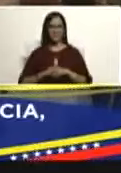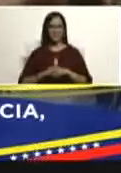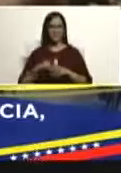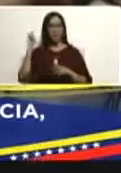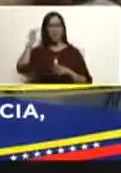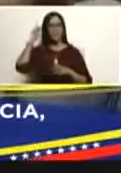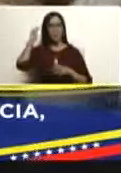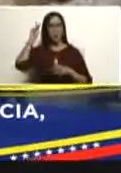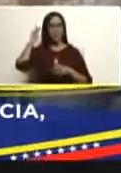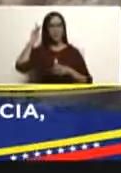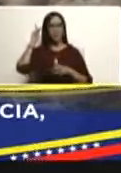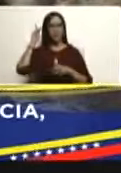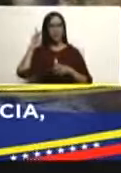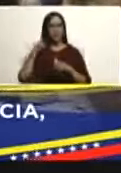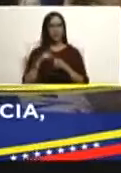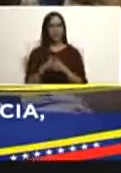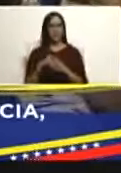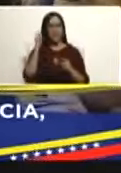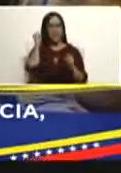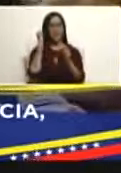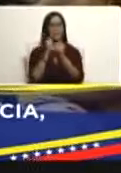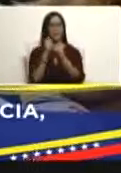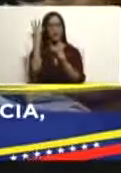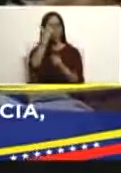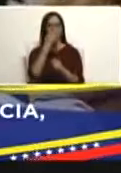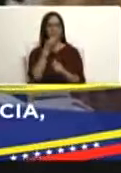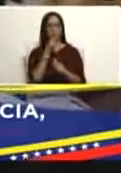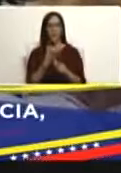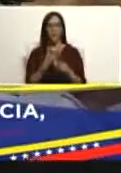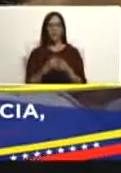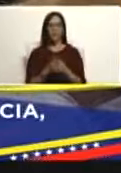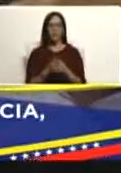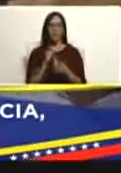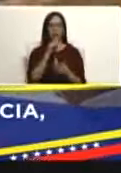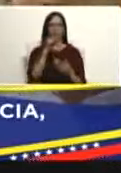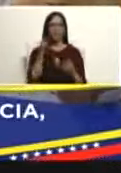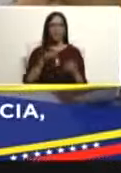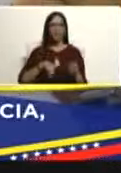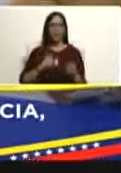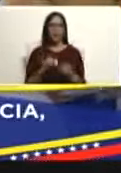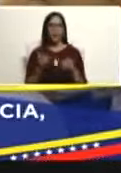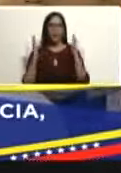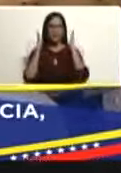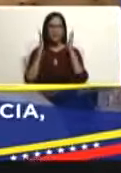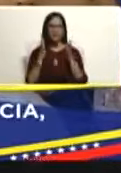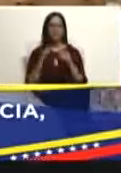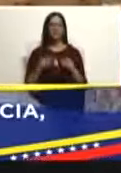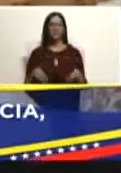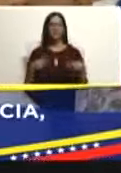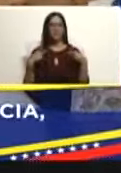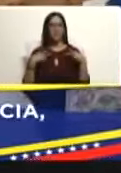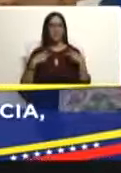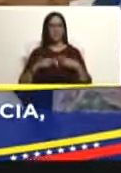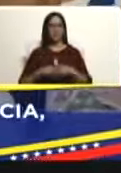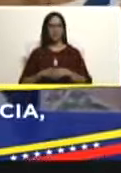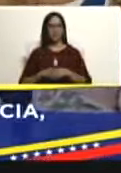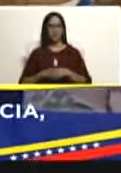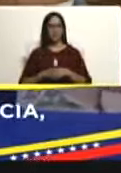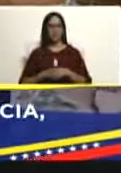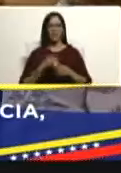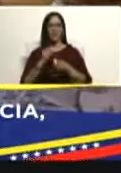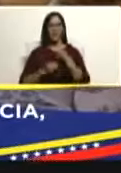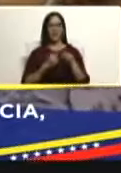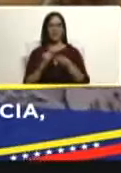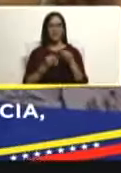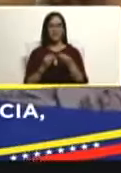Profesores, profesoras, la esperanza más hermosa a la que ustedes le pueden dedicar su vida a forjar estos